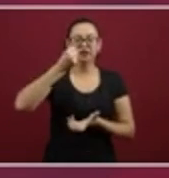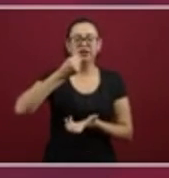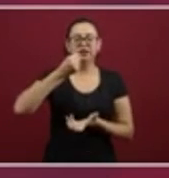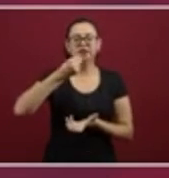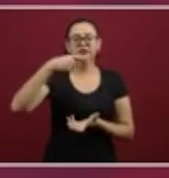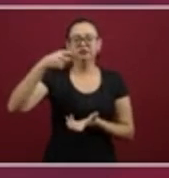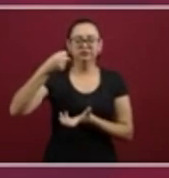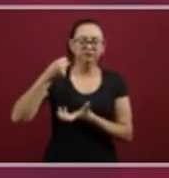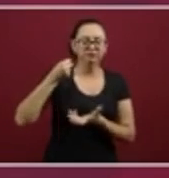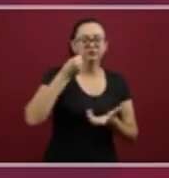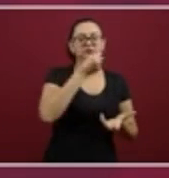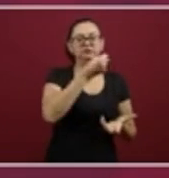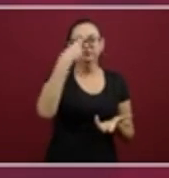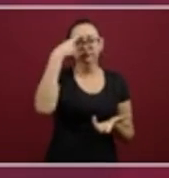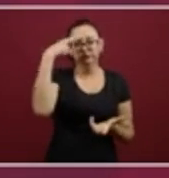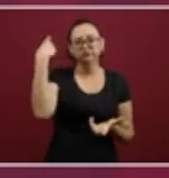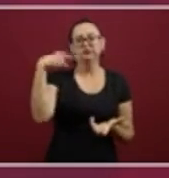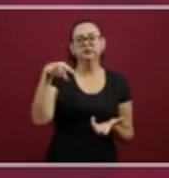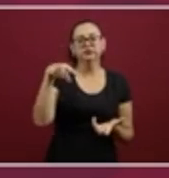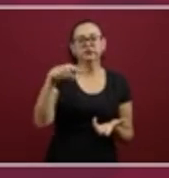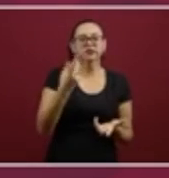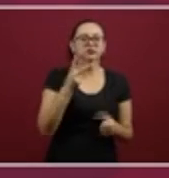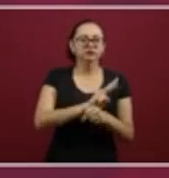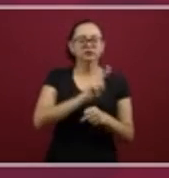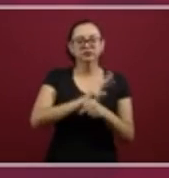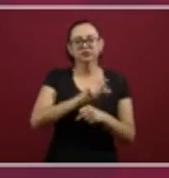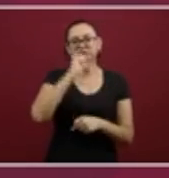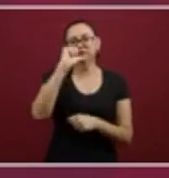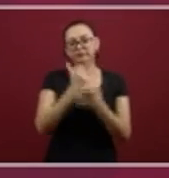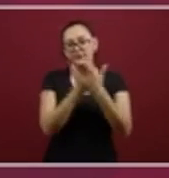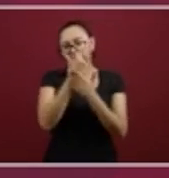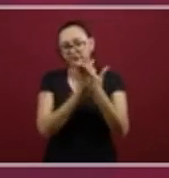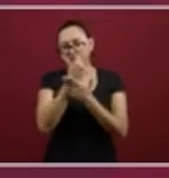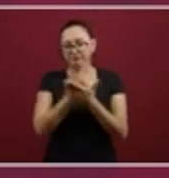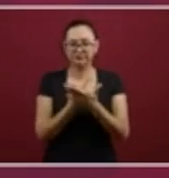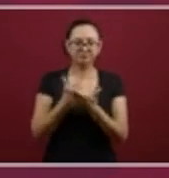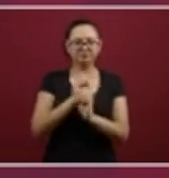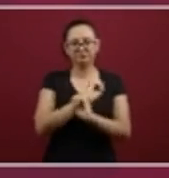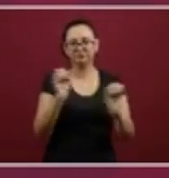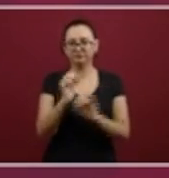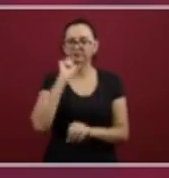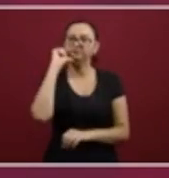que no hubiese supervisión o fiscalización.